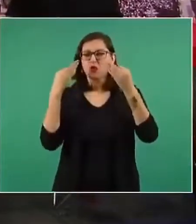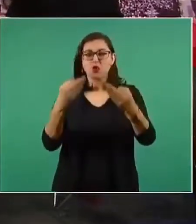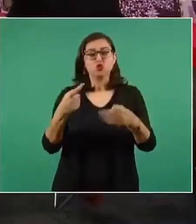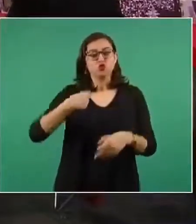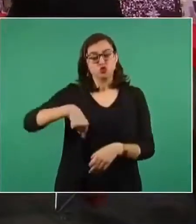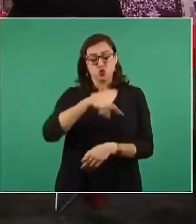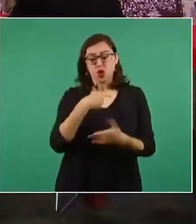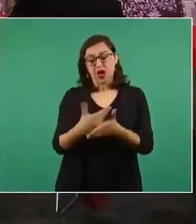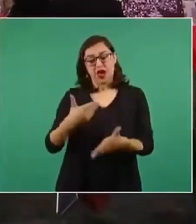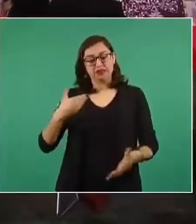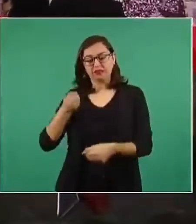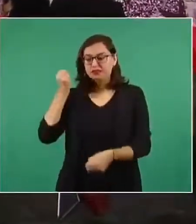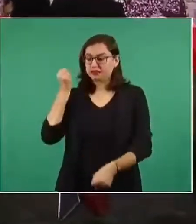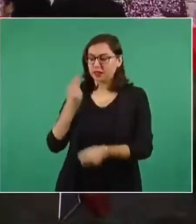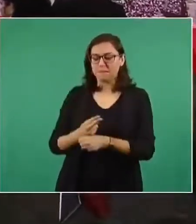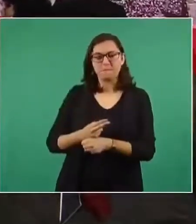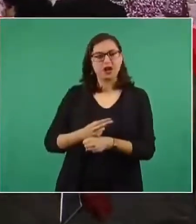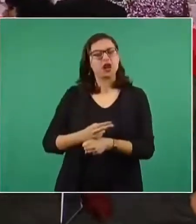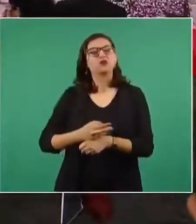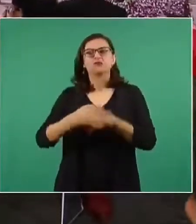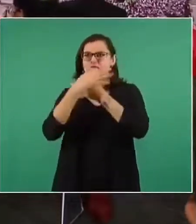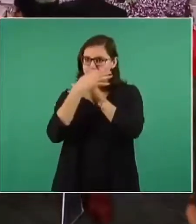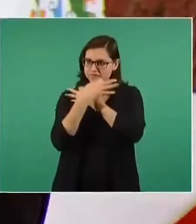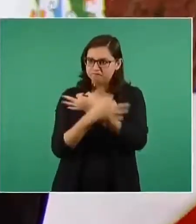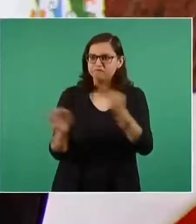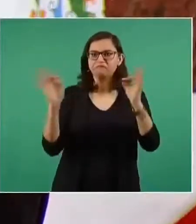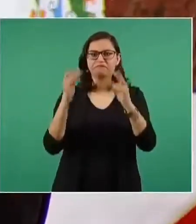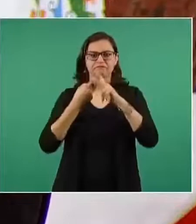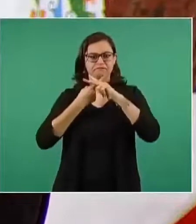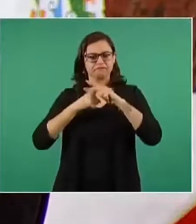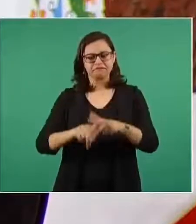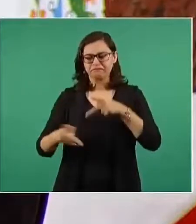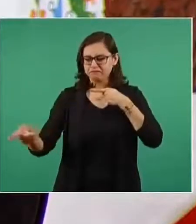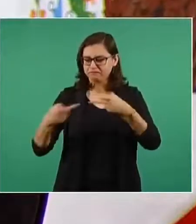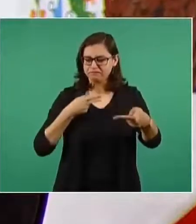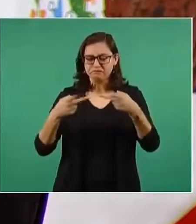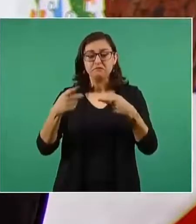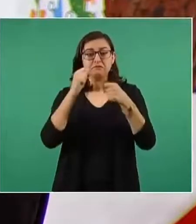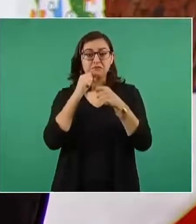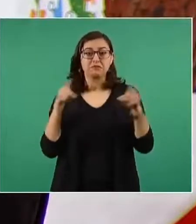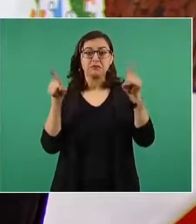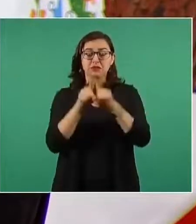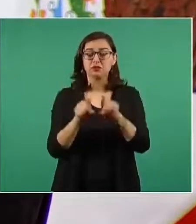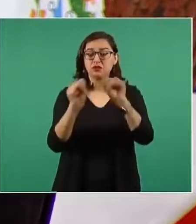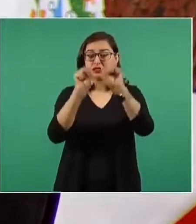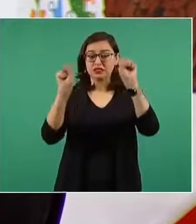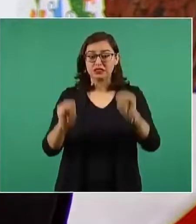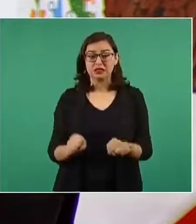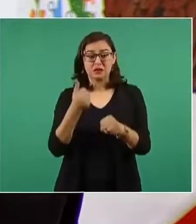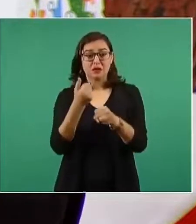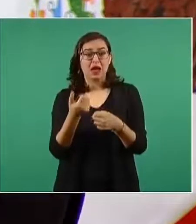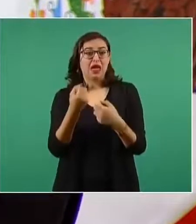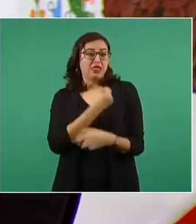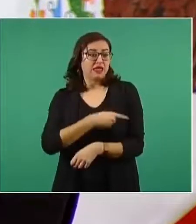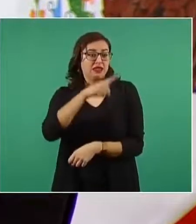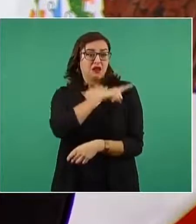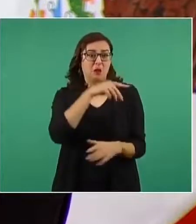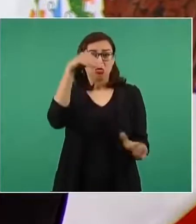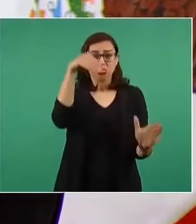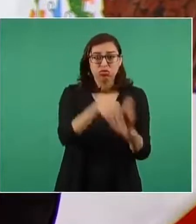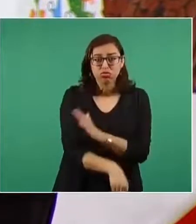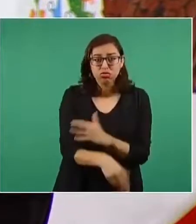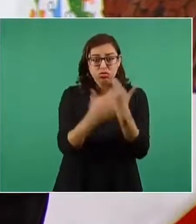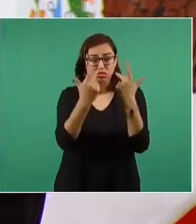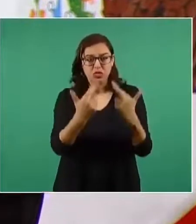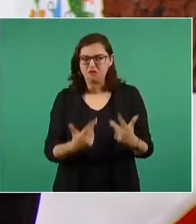Europa, en muchos otros lugares, pero es dificilísimo. ¿Cómo se logra deshacer